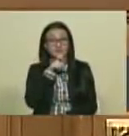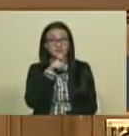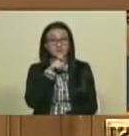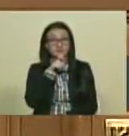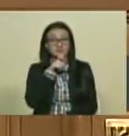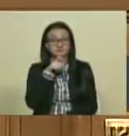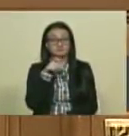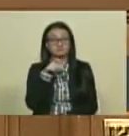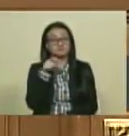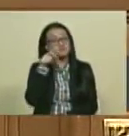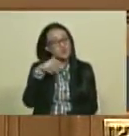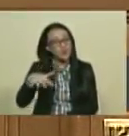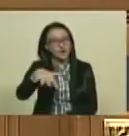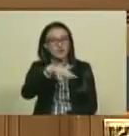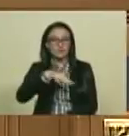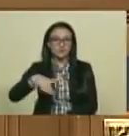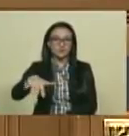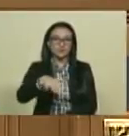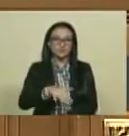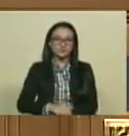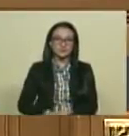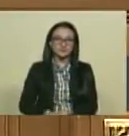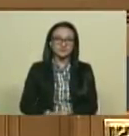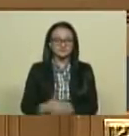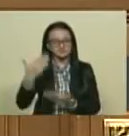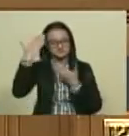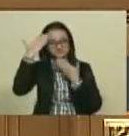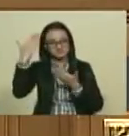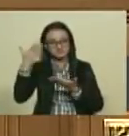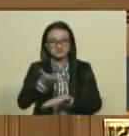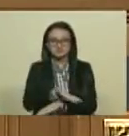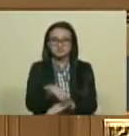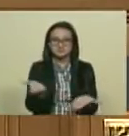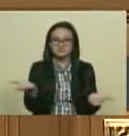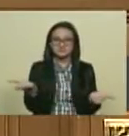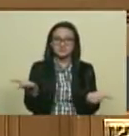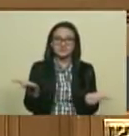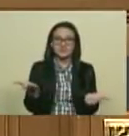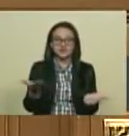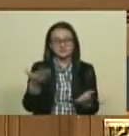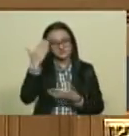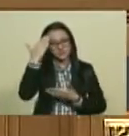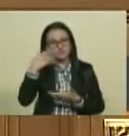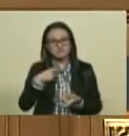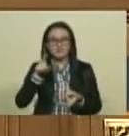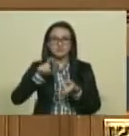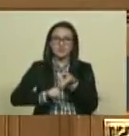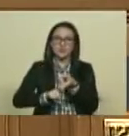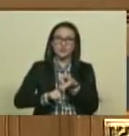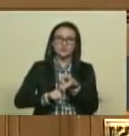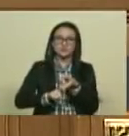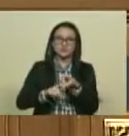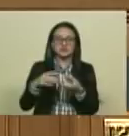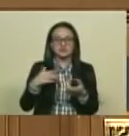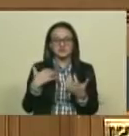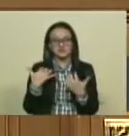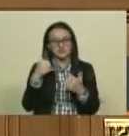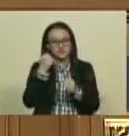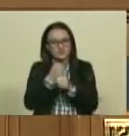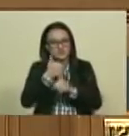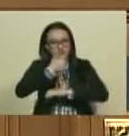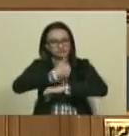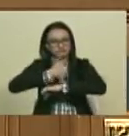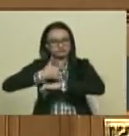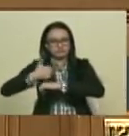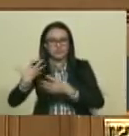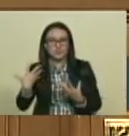por mayoría popular. Saludo a mi señora, al tren directivo que nos